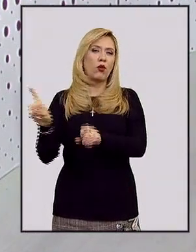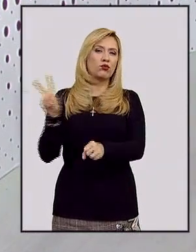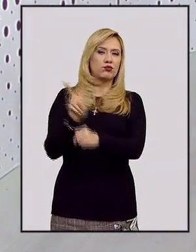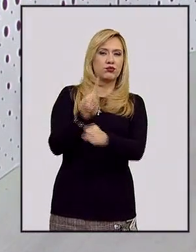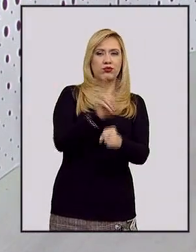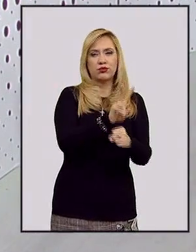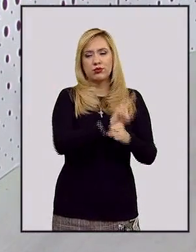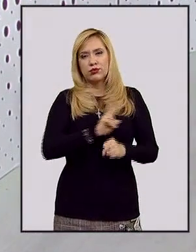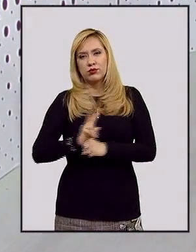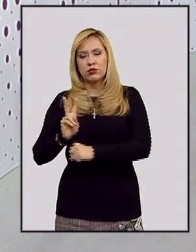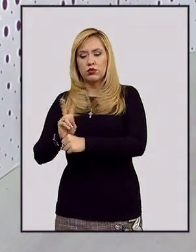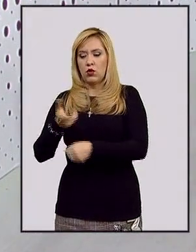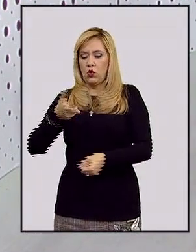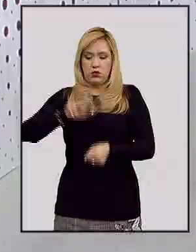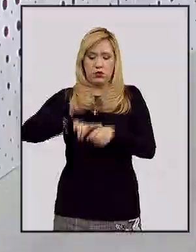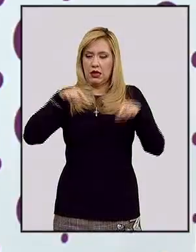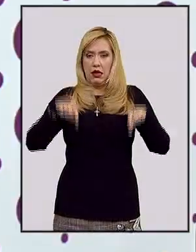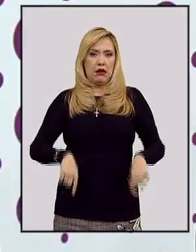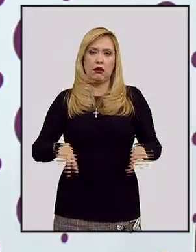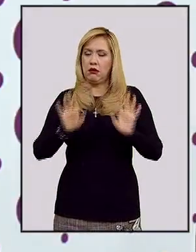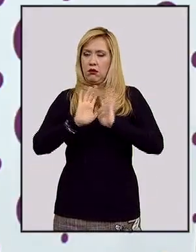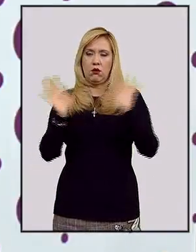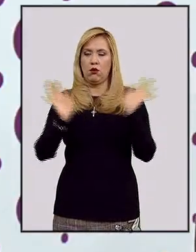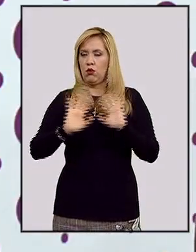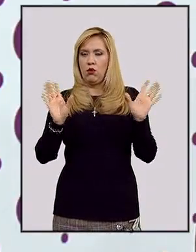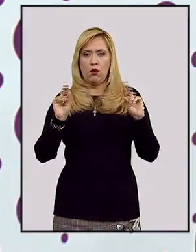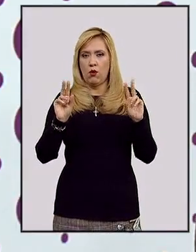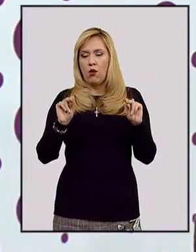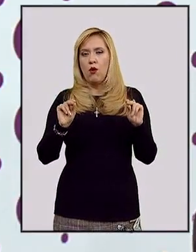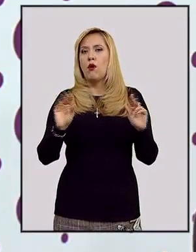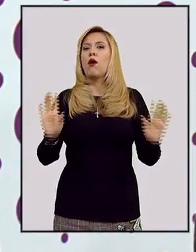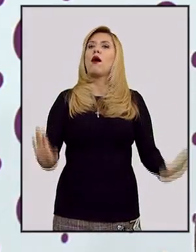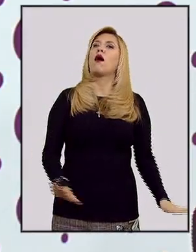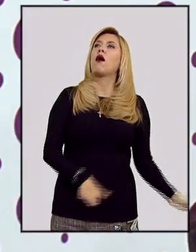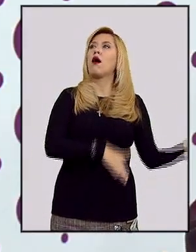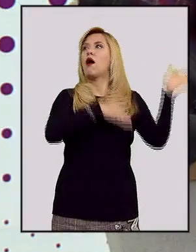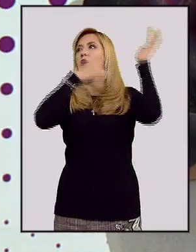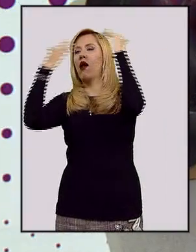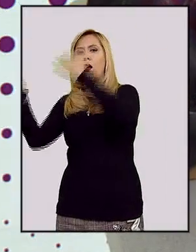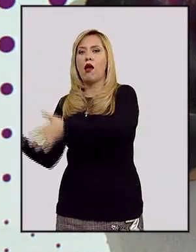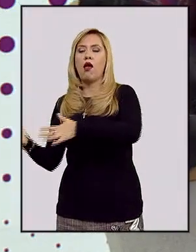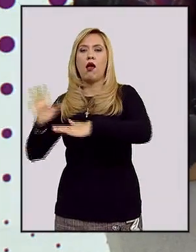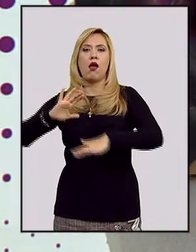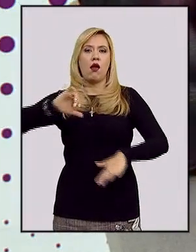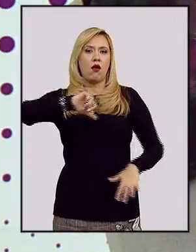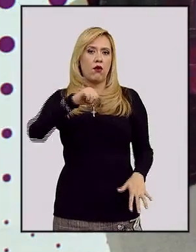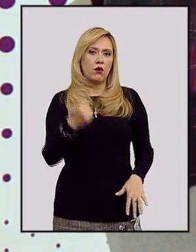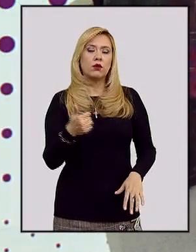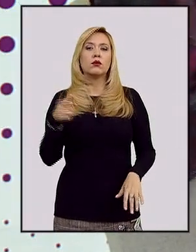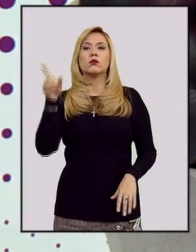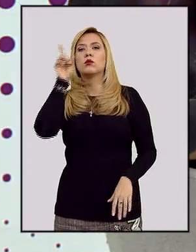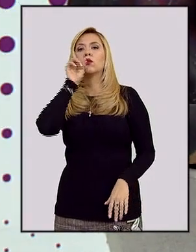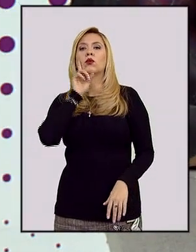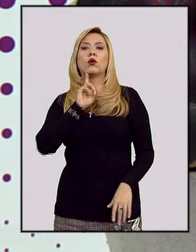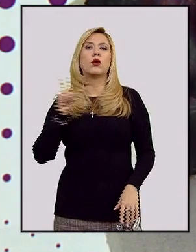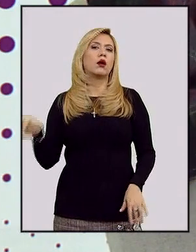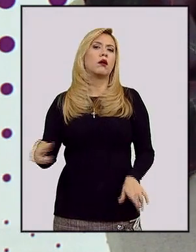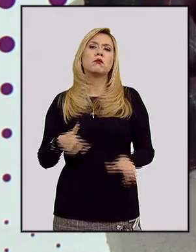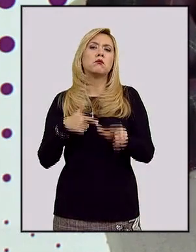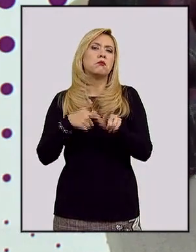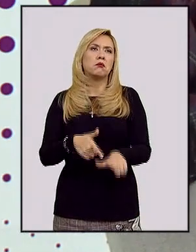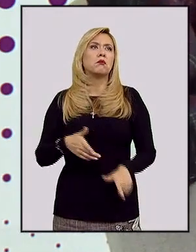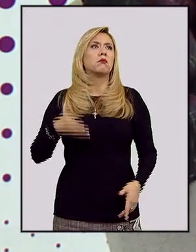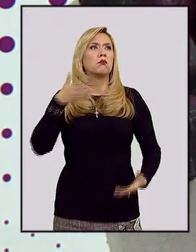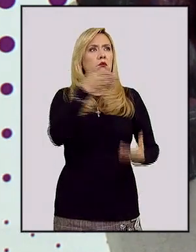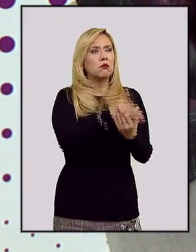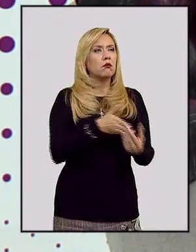digamos que dentro del hospital, porque eso genera otras situaciones, ¿no? Finalmente, las mujeres o las personas van a seguirse atendiendo y se pueden